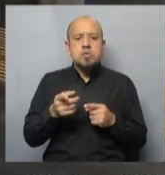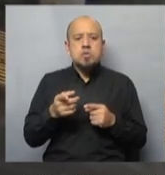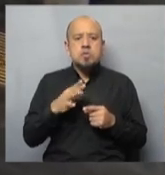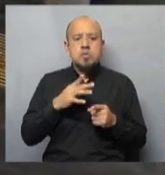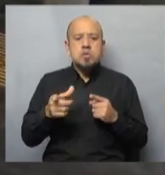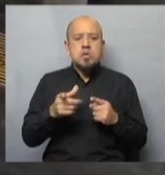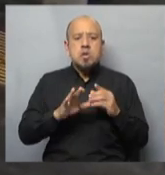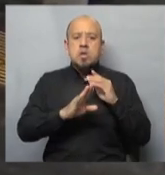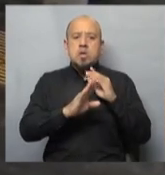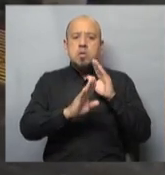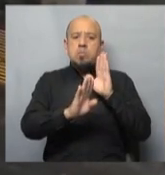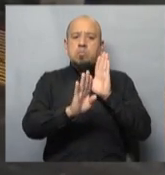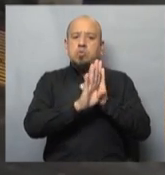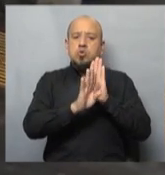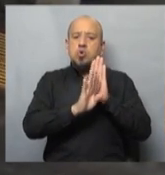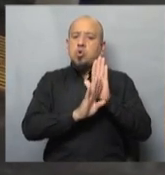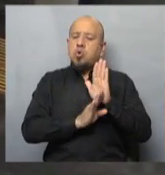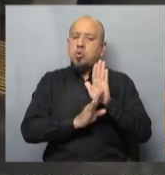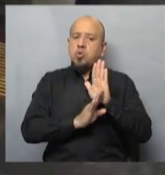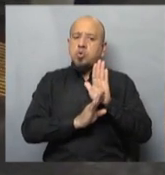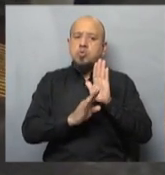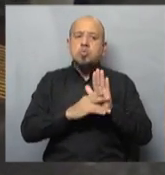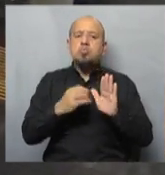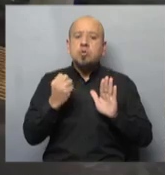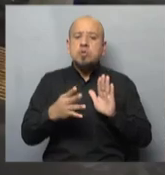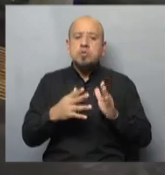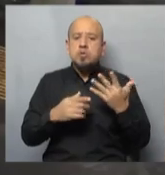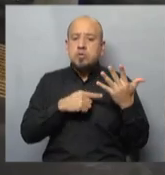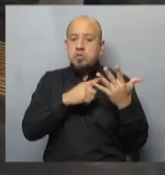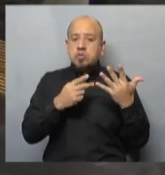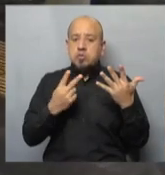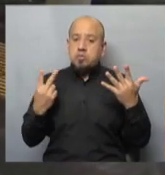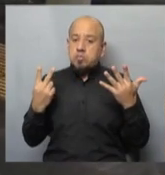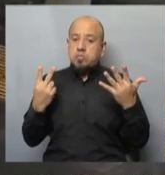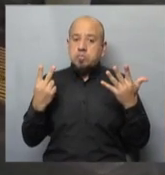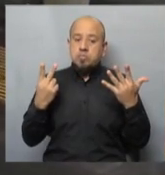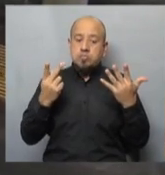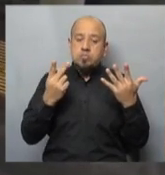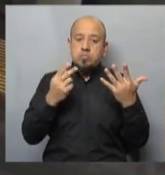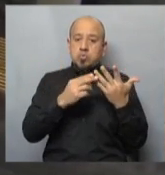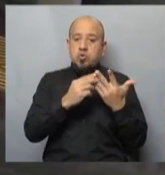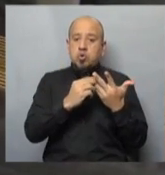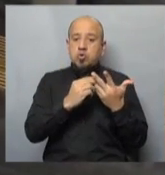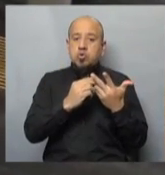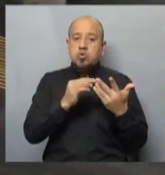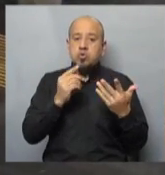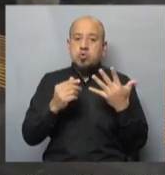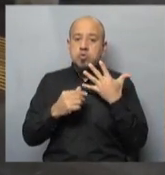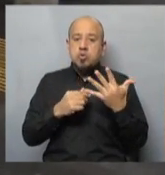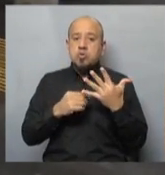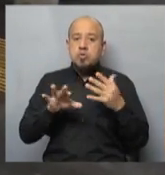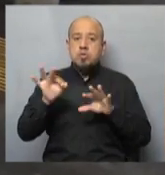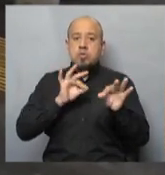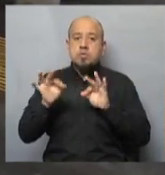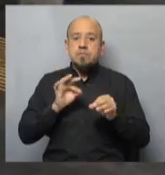al protocolo y que por eso estas dos jugadoras que vienen a integrar las cinco fueron